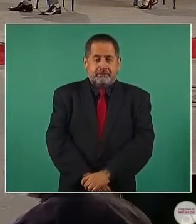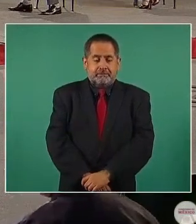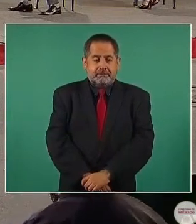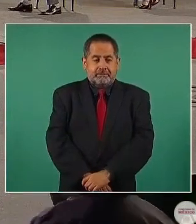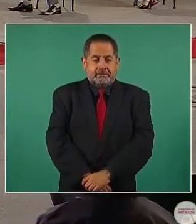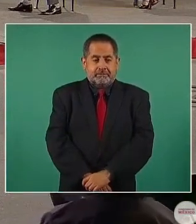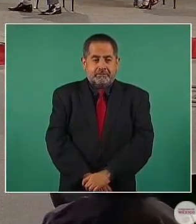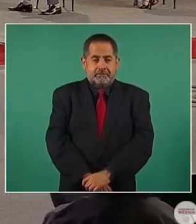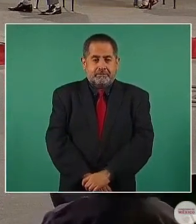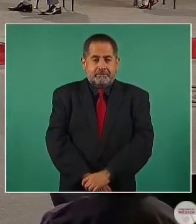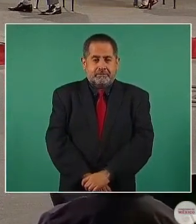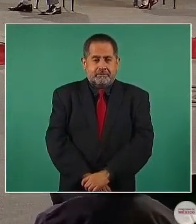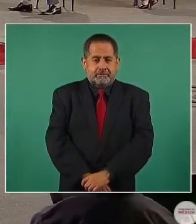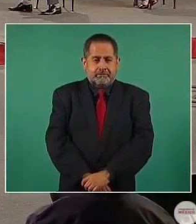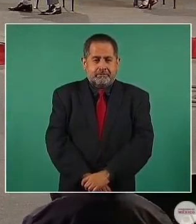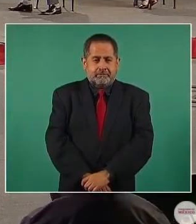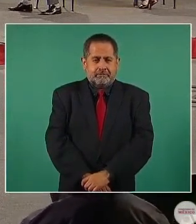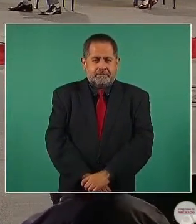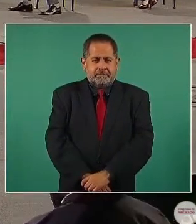Pero